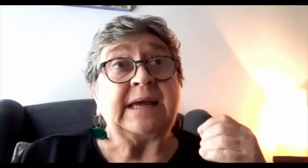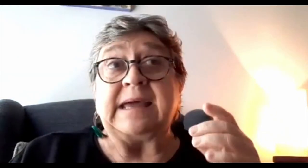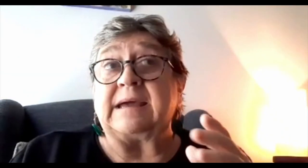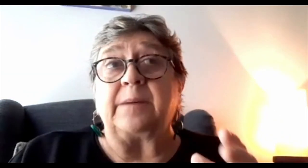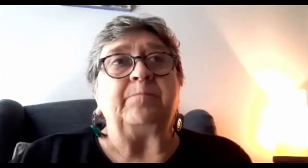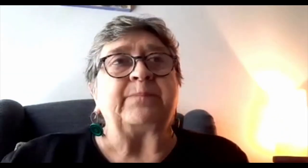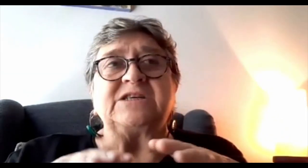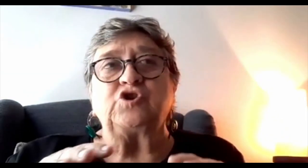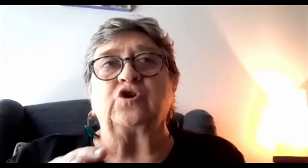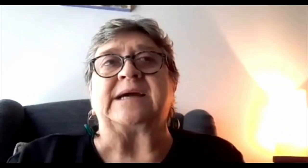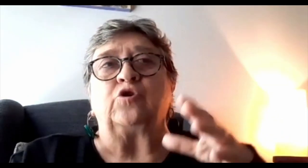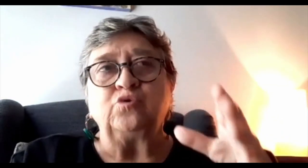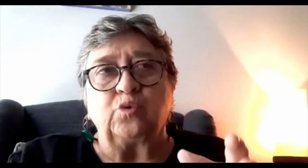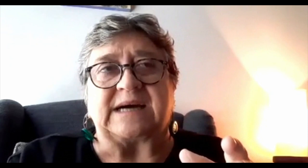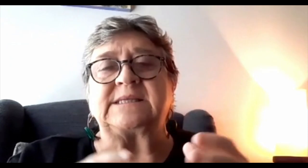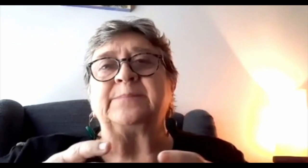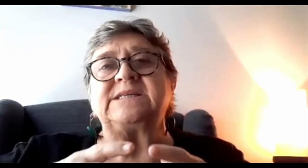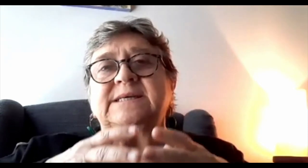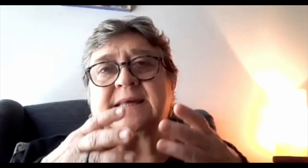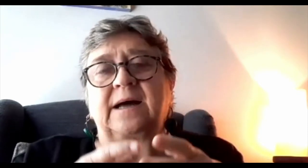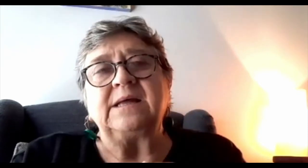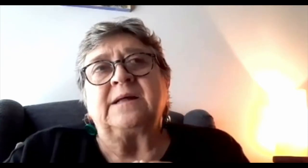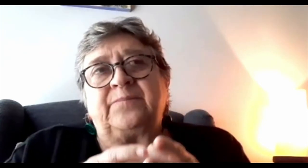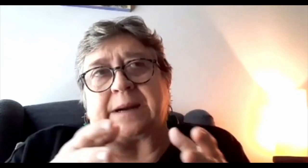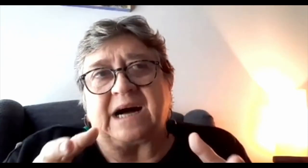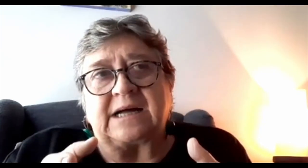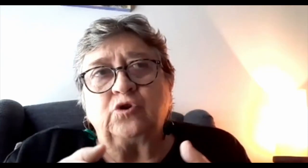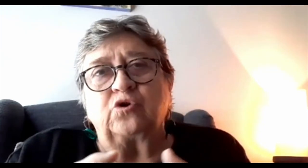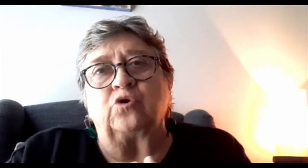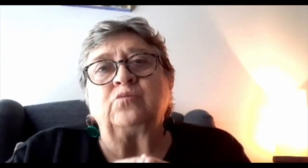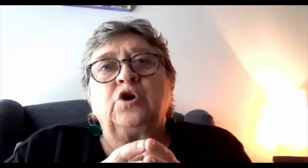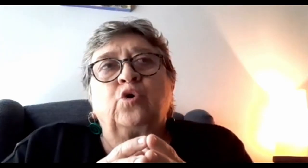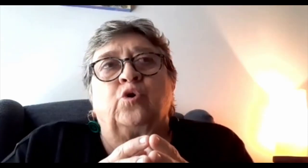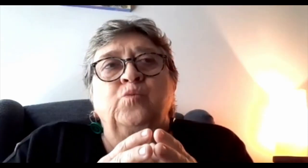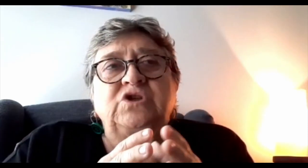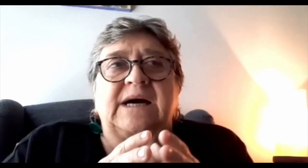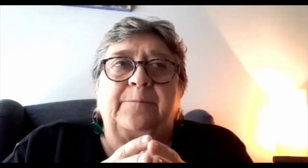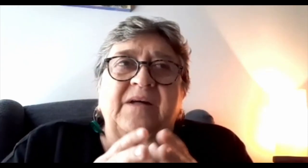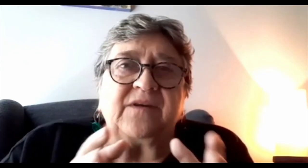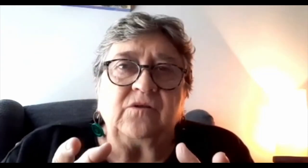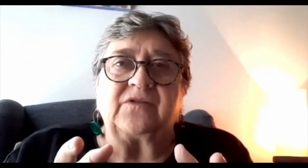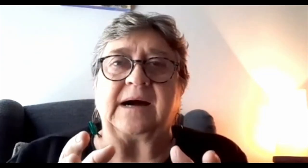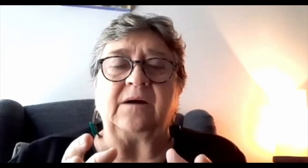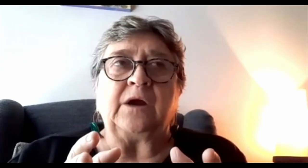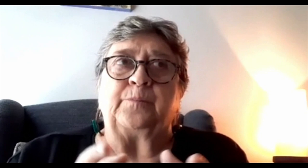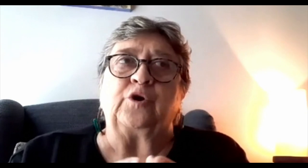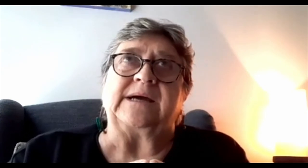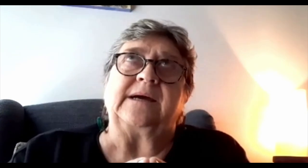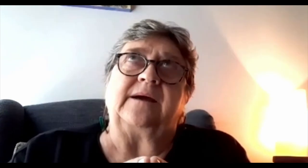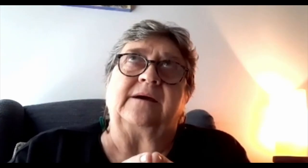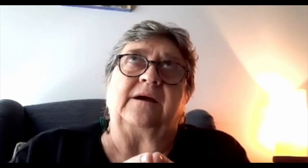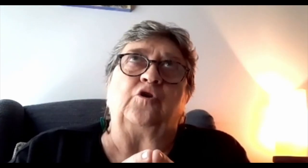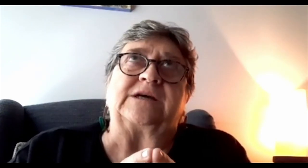cosas. Pienso que en Honduras también se está trabajando con mucha paciencia,